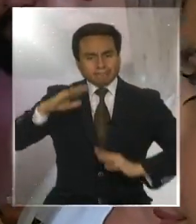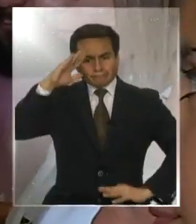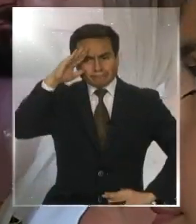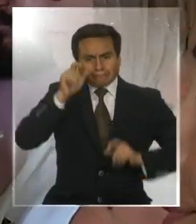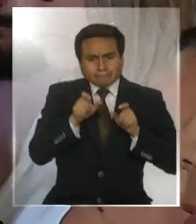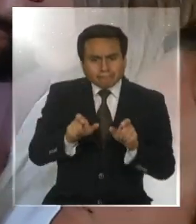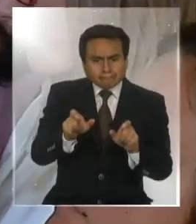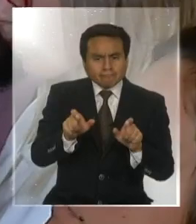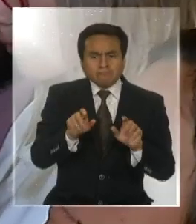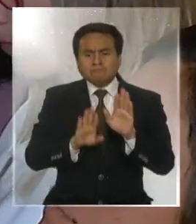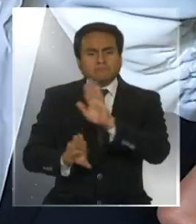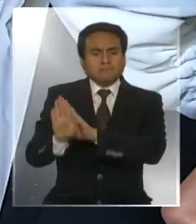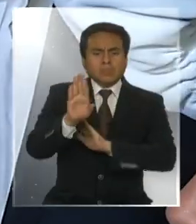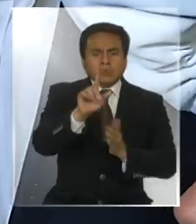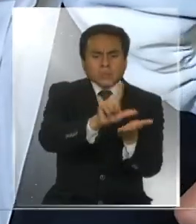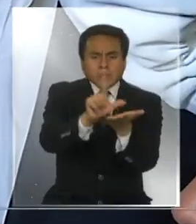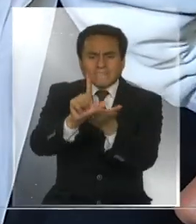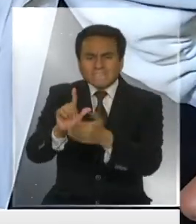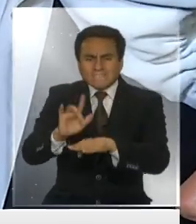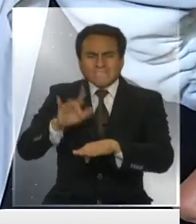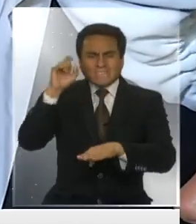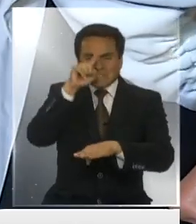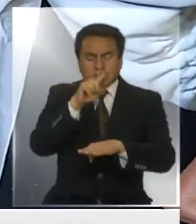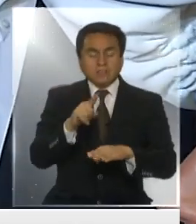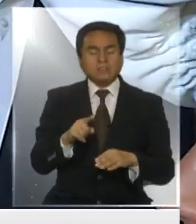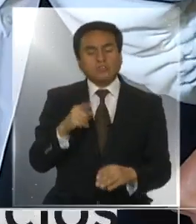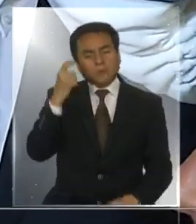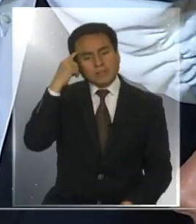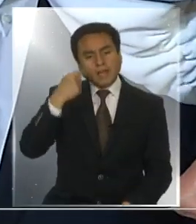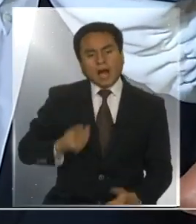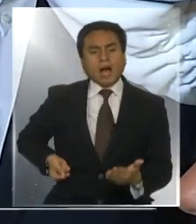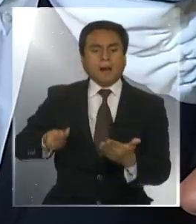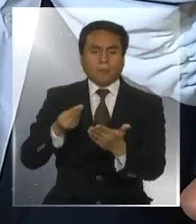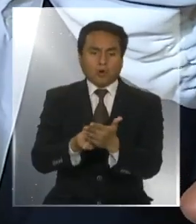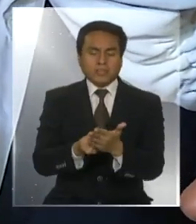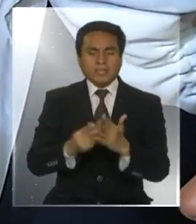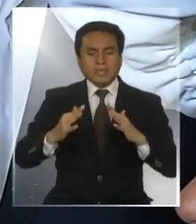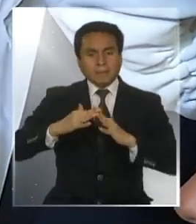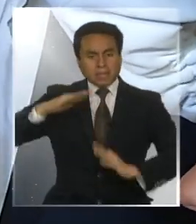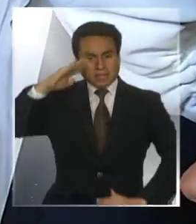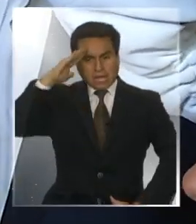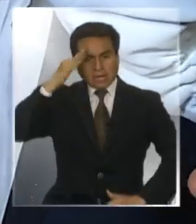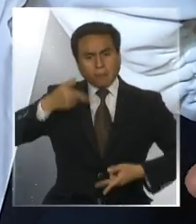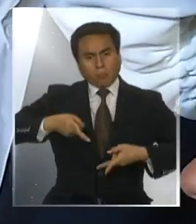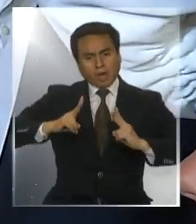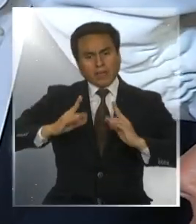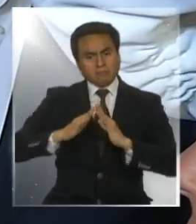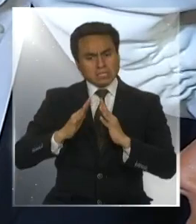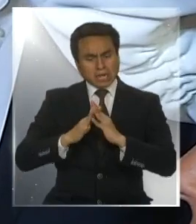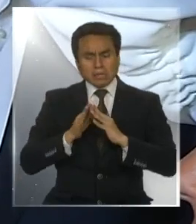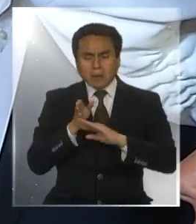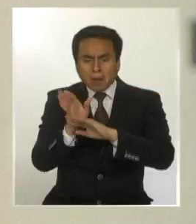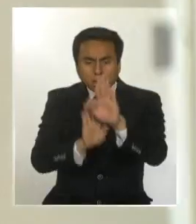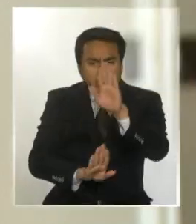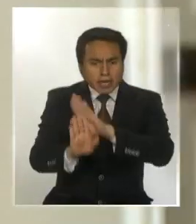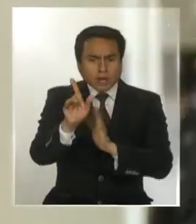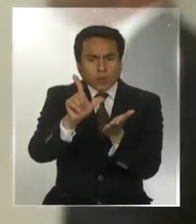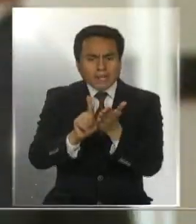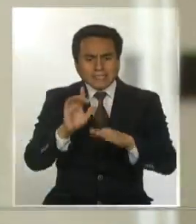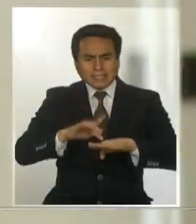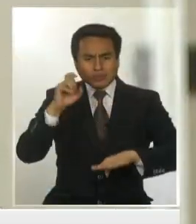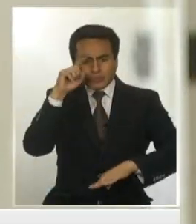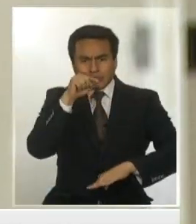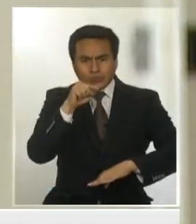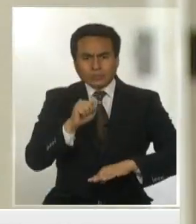de todas las instalaciones críticas. Y por lo tanto nos parece que es un aporte que los militares puedan salir a proteger los lugares críticos. Buenas